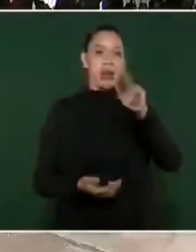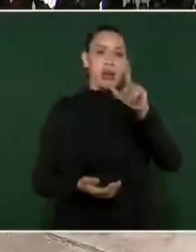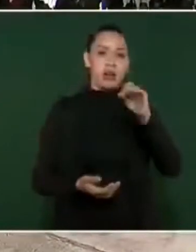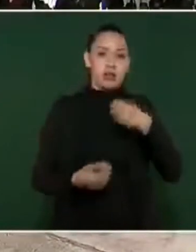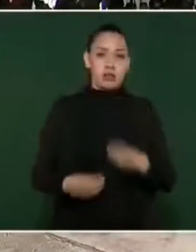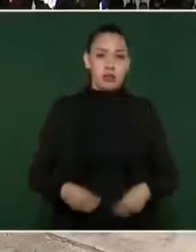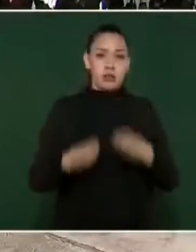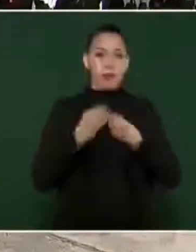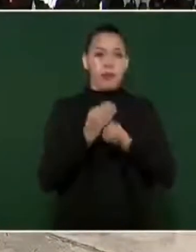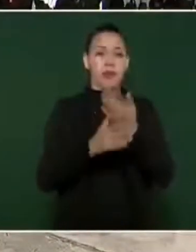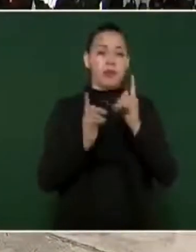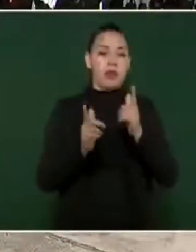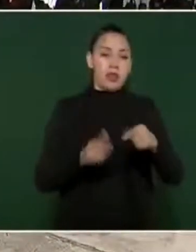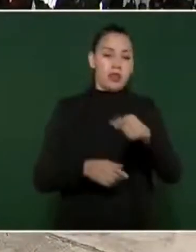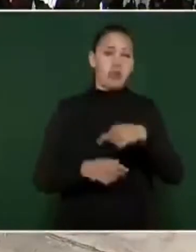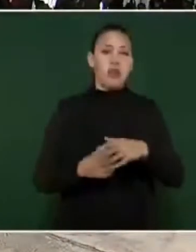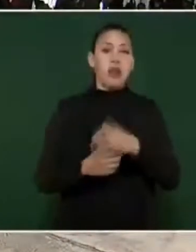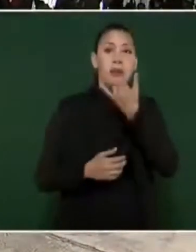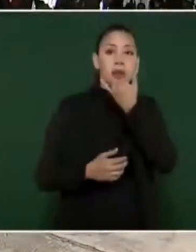Y ahí estoy en las mañaneras.